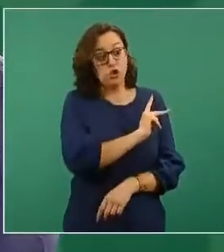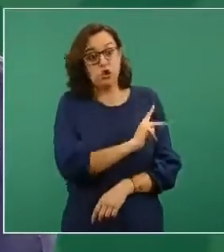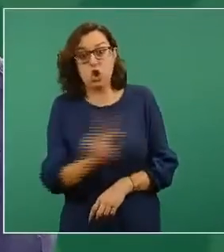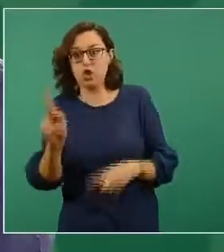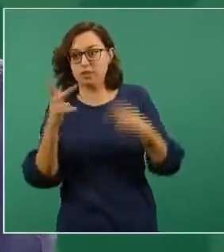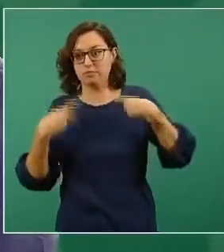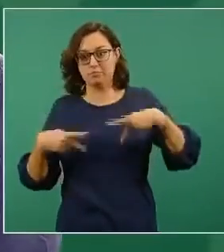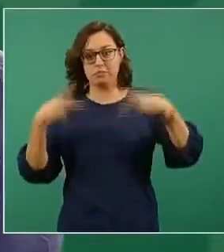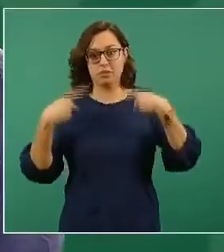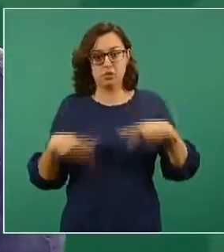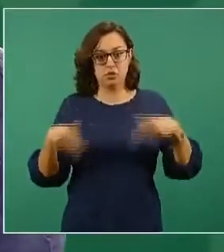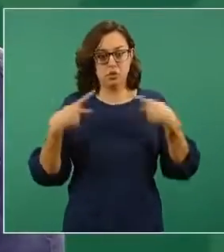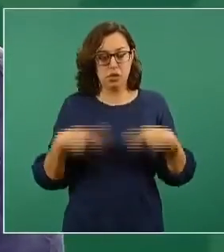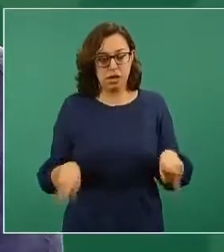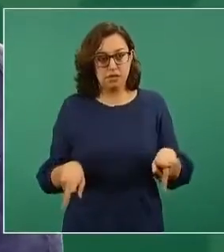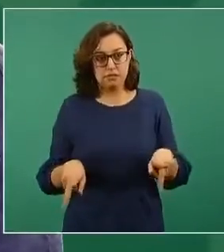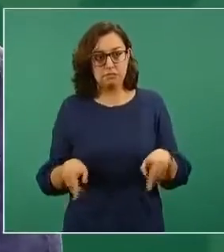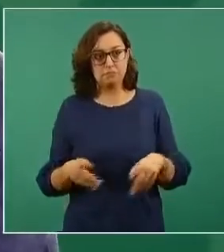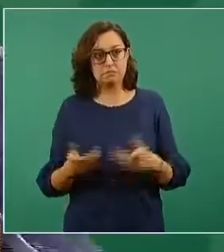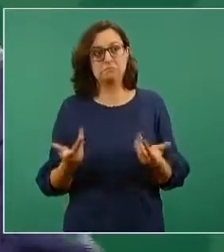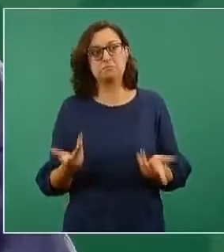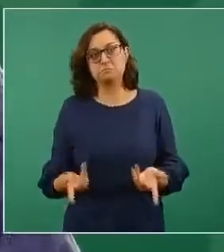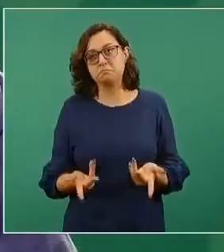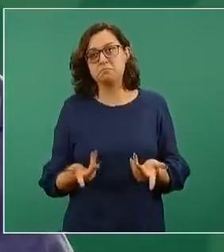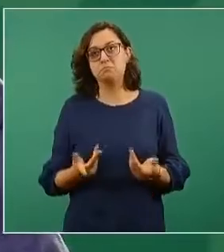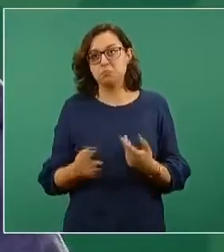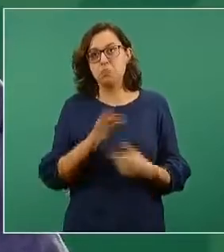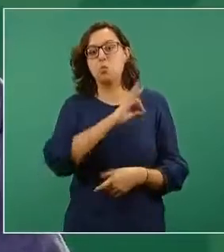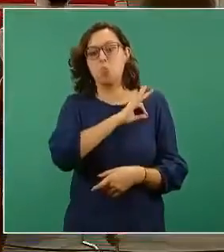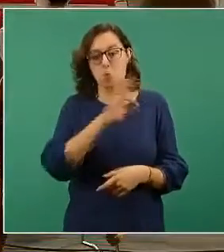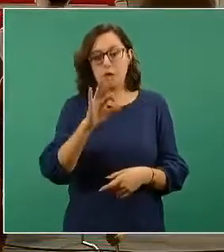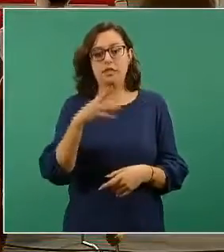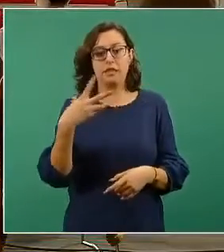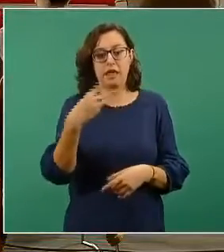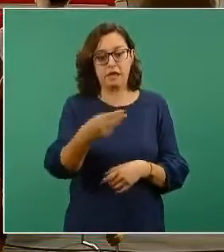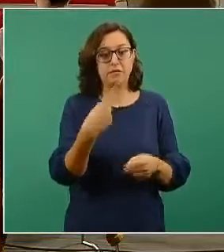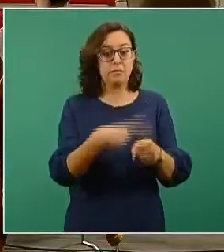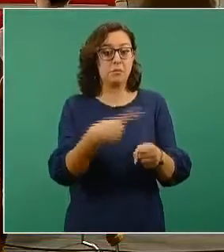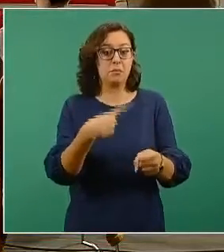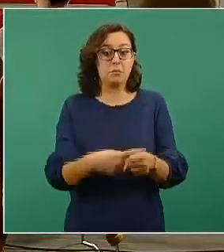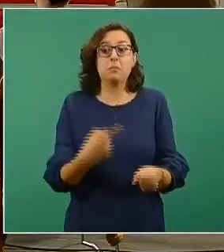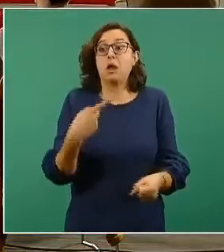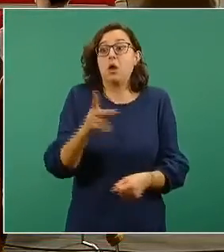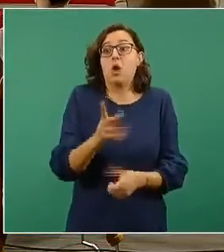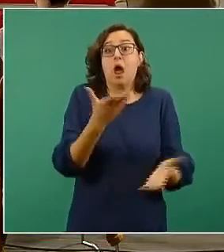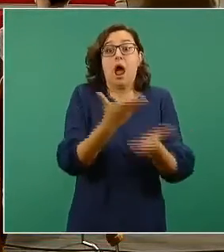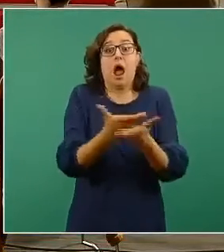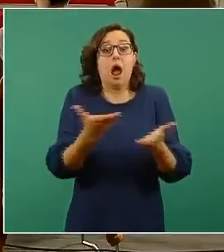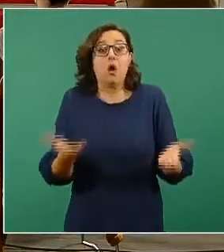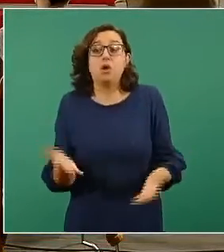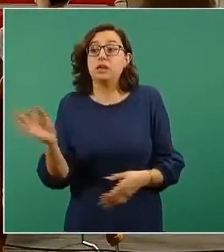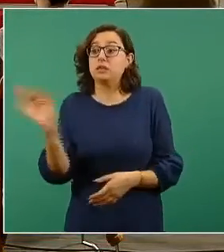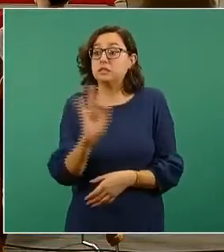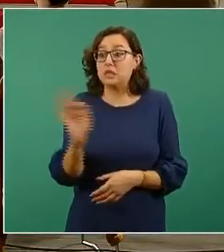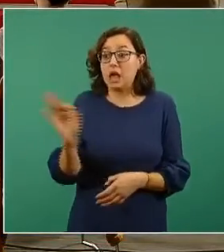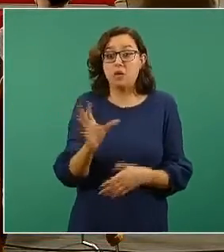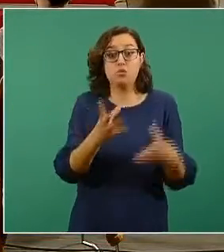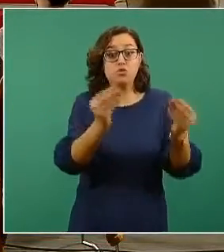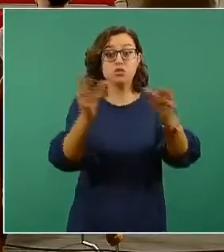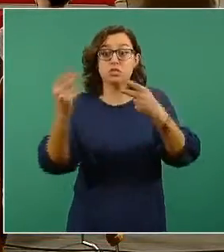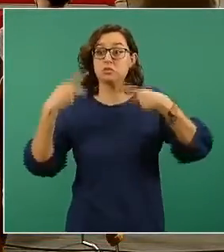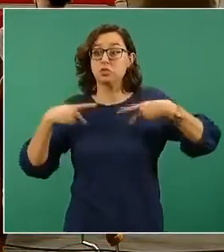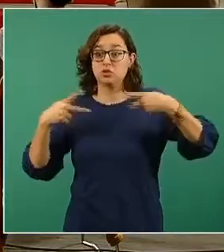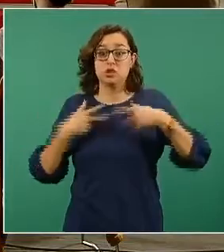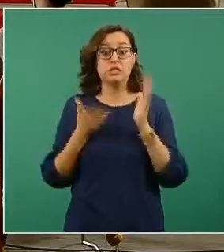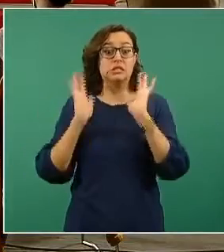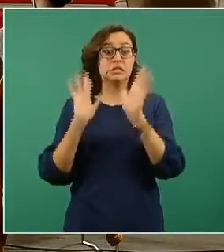extremo, todos son inmunes, ya sea porque padecimos COVID o porque fueron vacunados contra COVID,